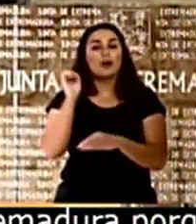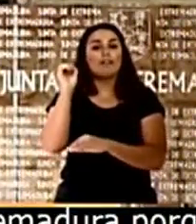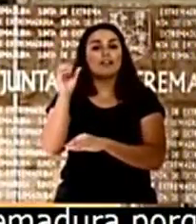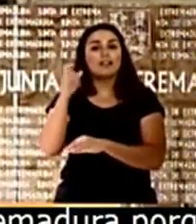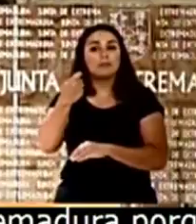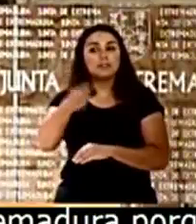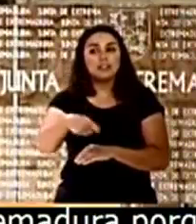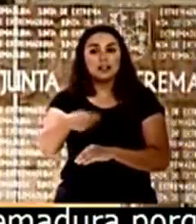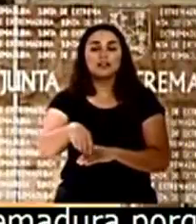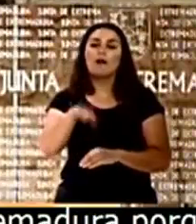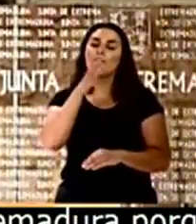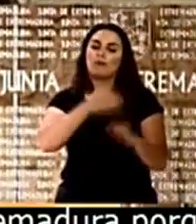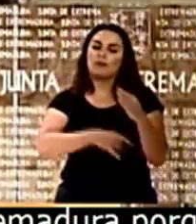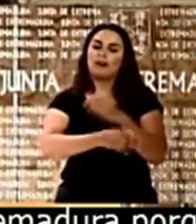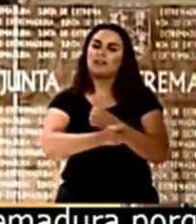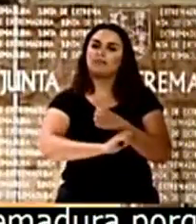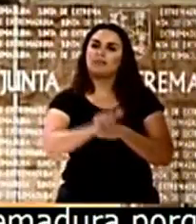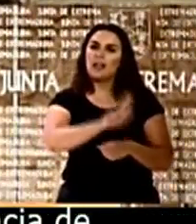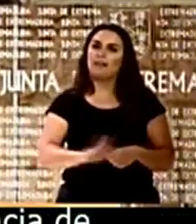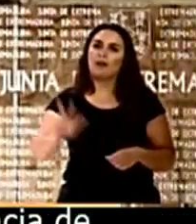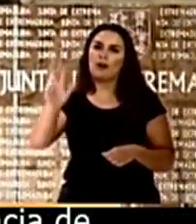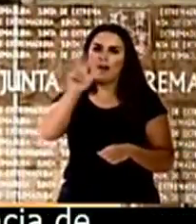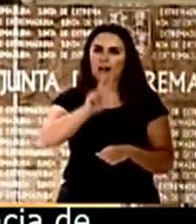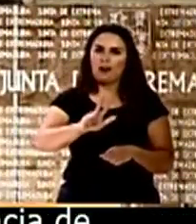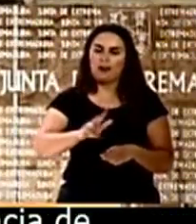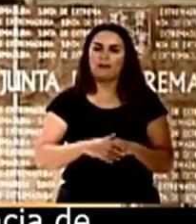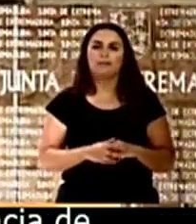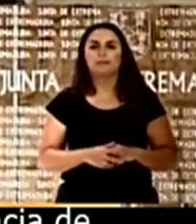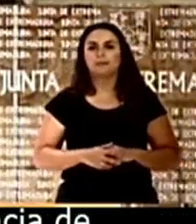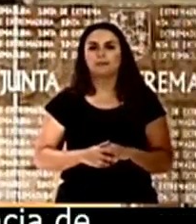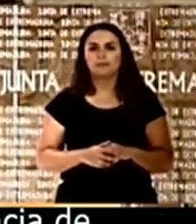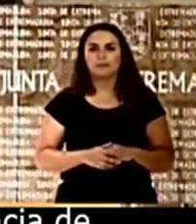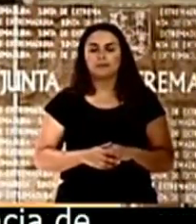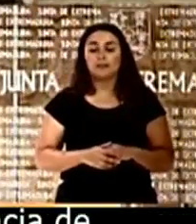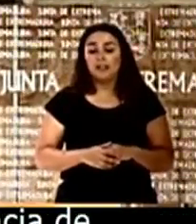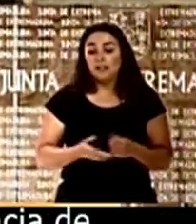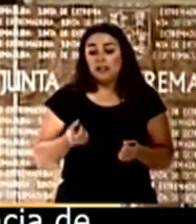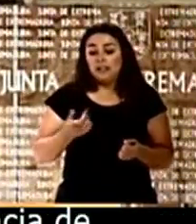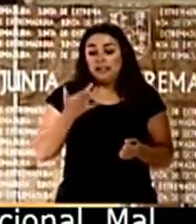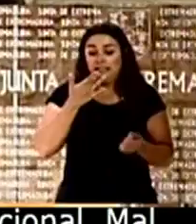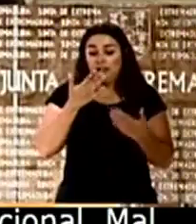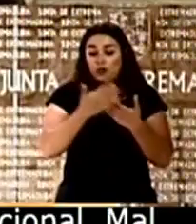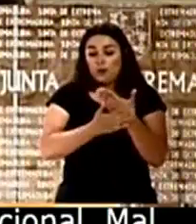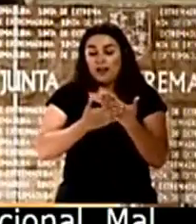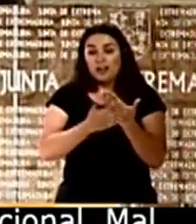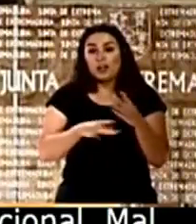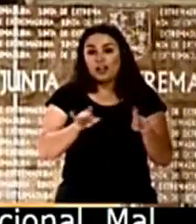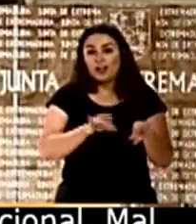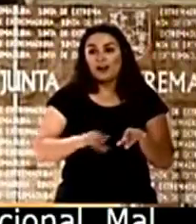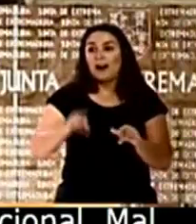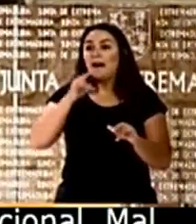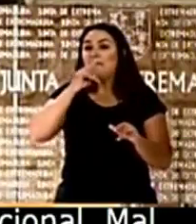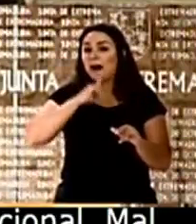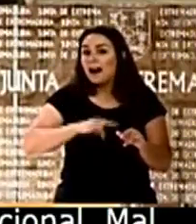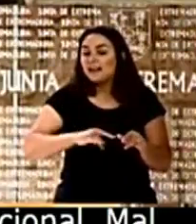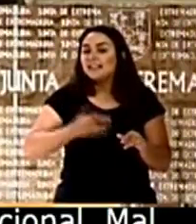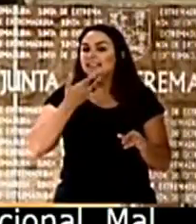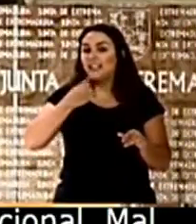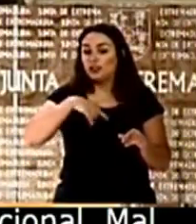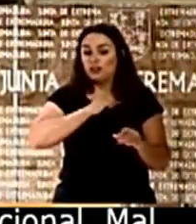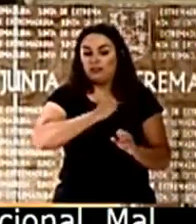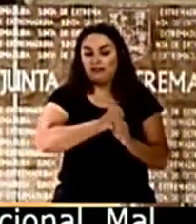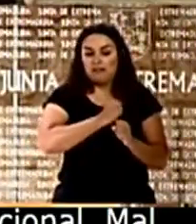el de constituir una estrategia nacional. Mal haríamos como Gobierno regional si no tuviéramos nuestros deberes